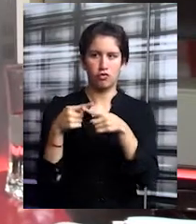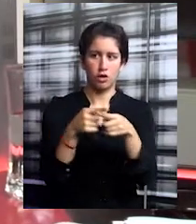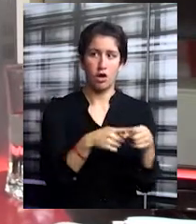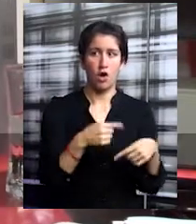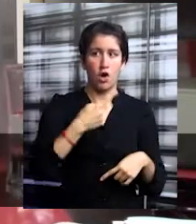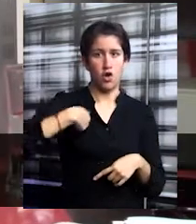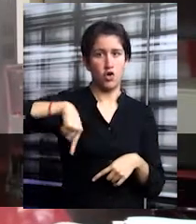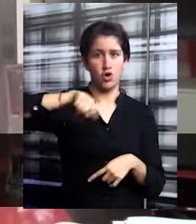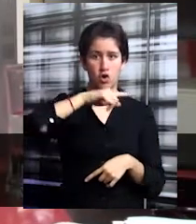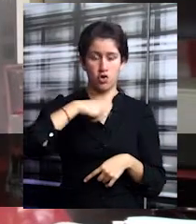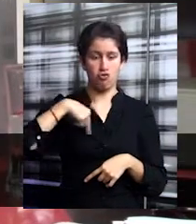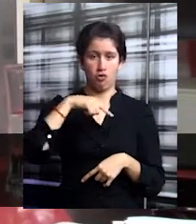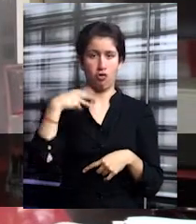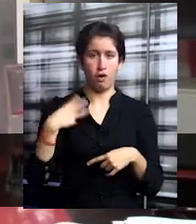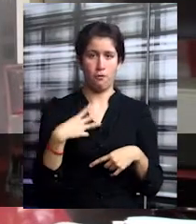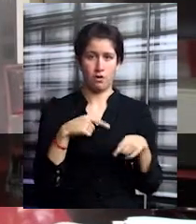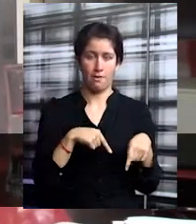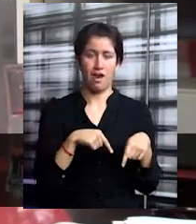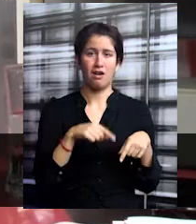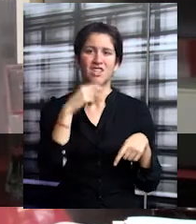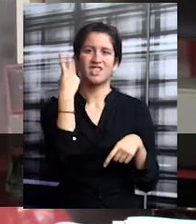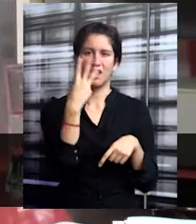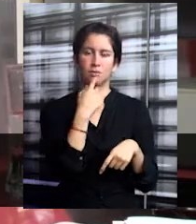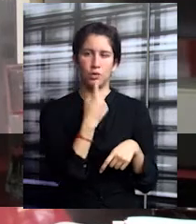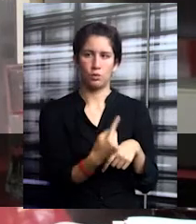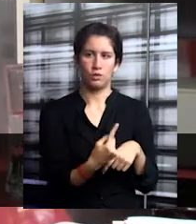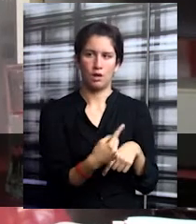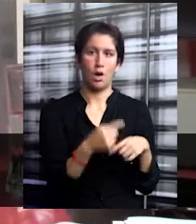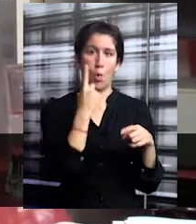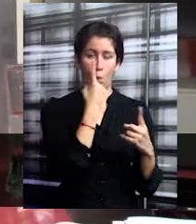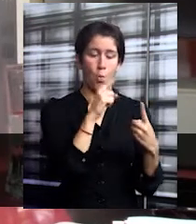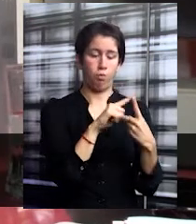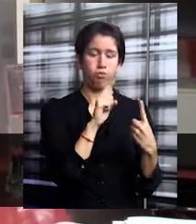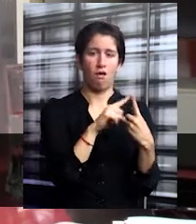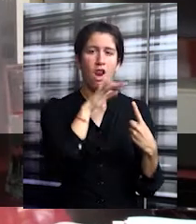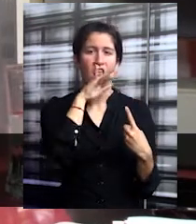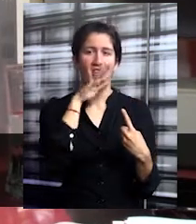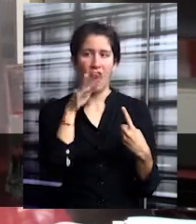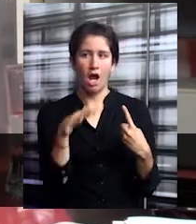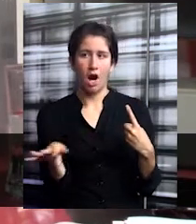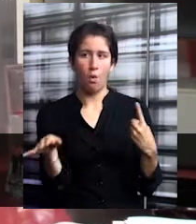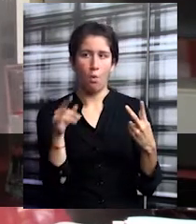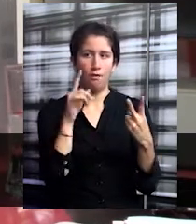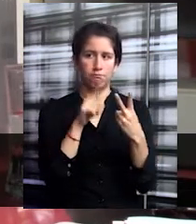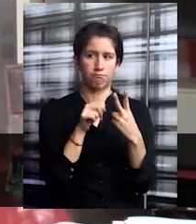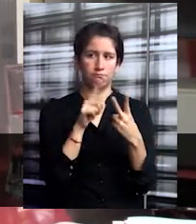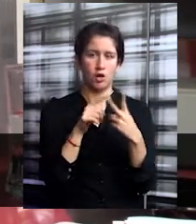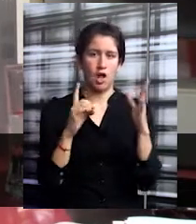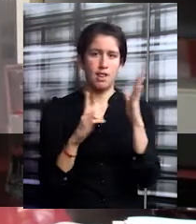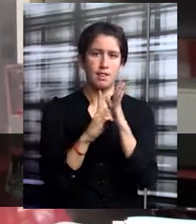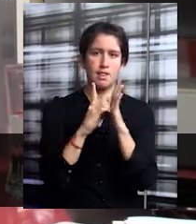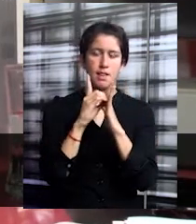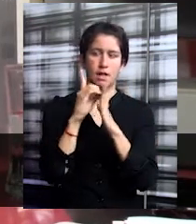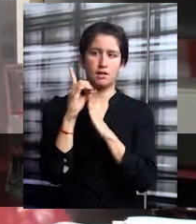preguntas de la Aconcagua. Una que tiene que ver con el agua, ¿ya? Otra que tiene que ver con el desarrollo sustentable